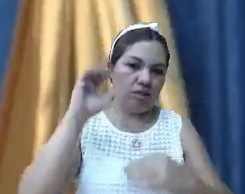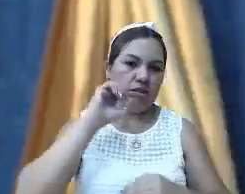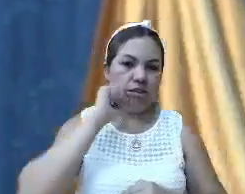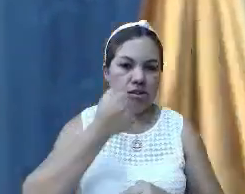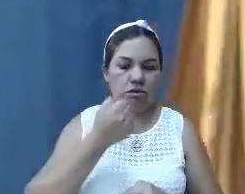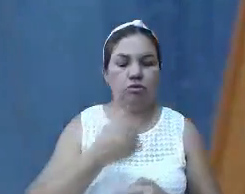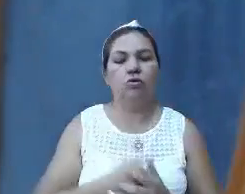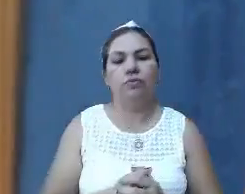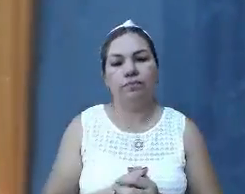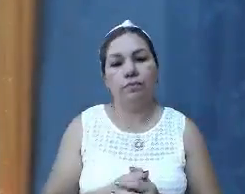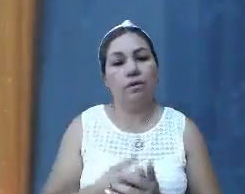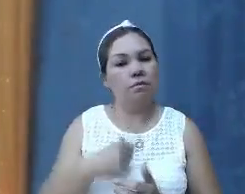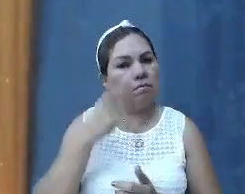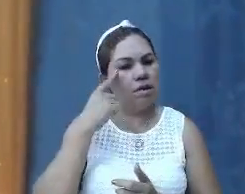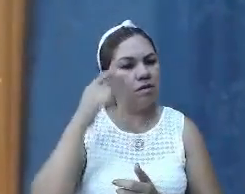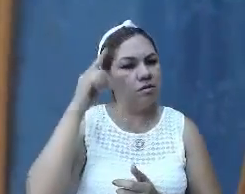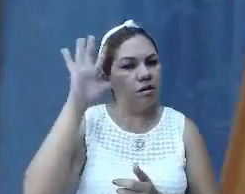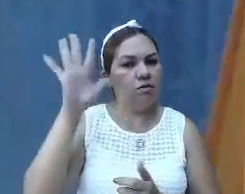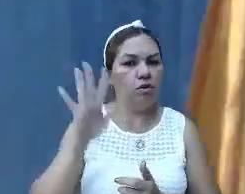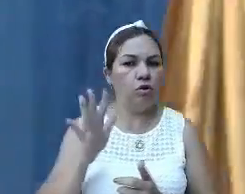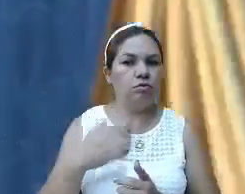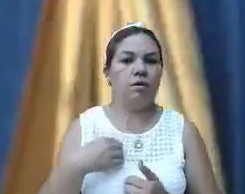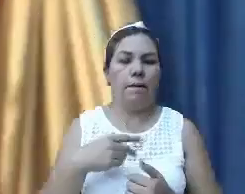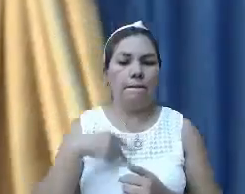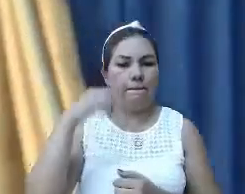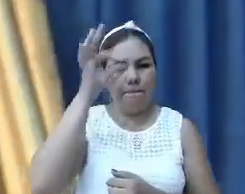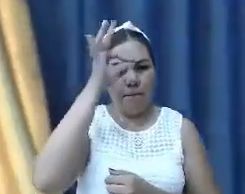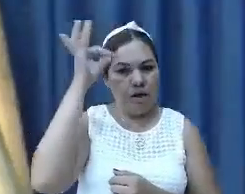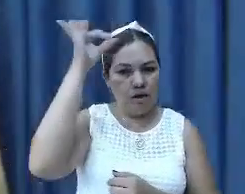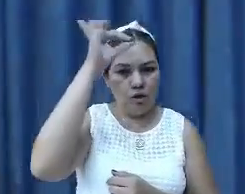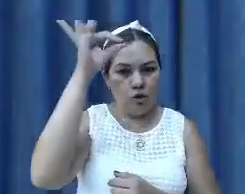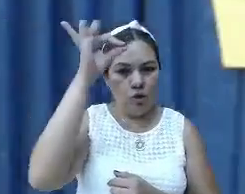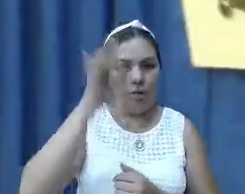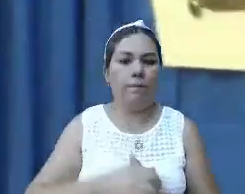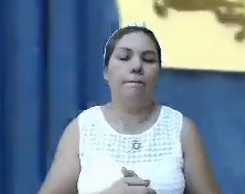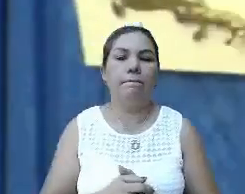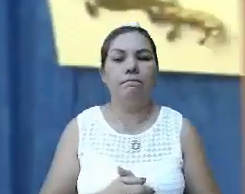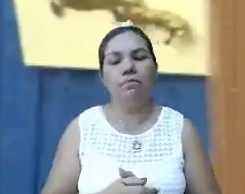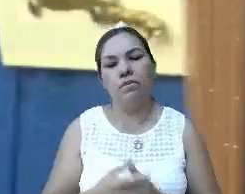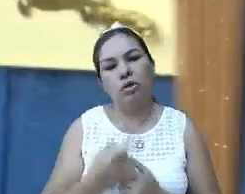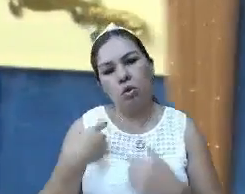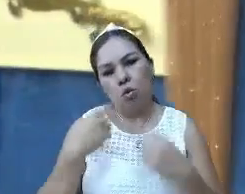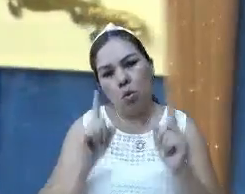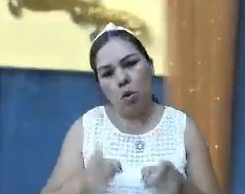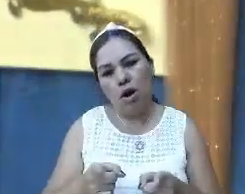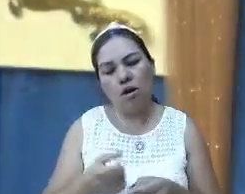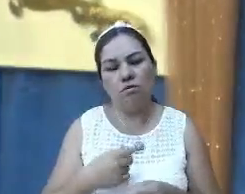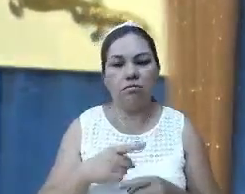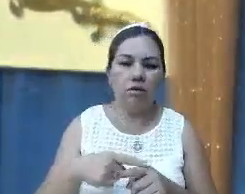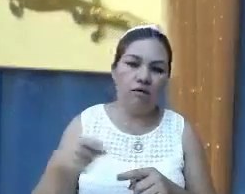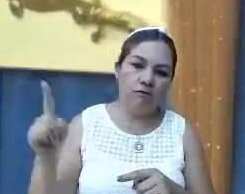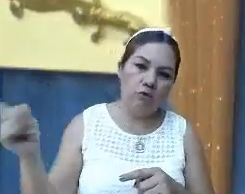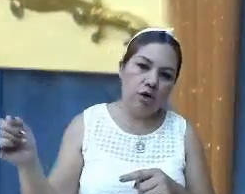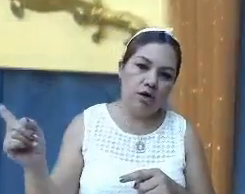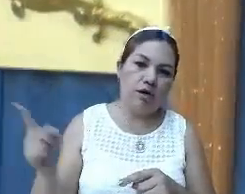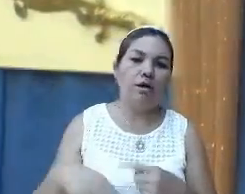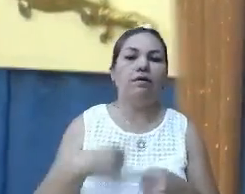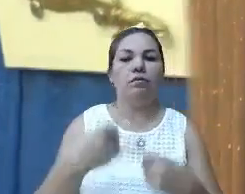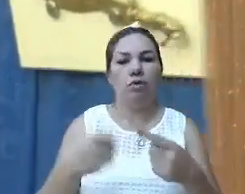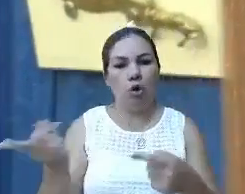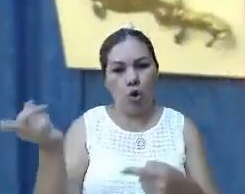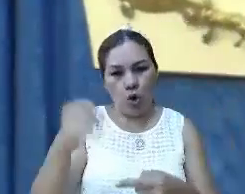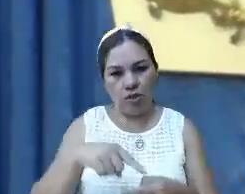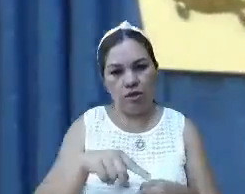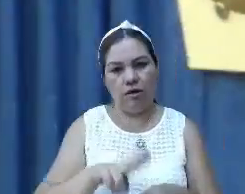Dios me va a bendecir, y Dios me va a prosperar, y total, si me aparté, Dios me va a recibir. Diga conmigo, saco de